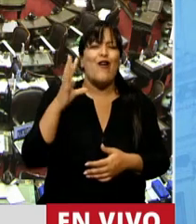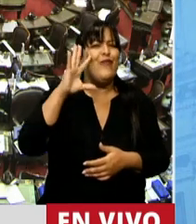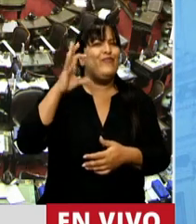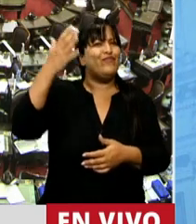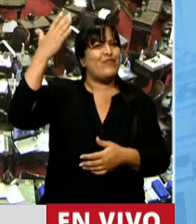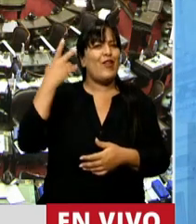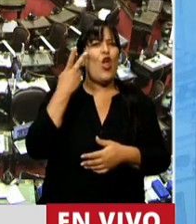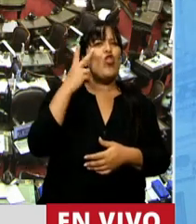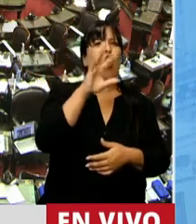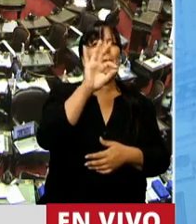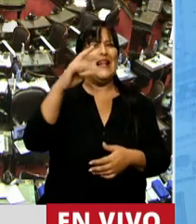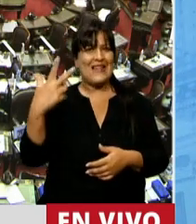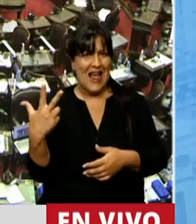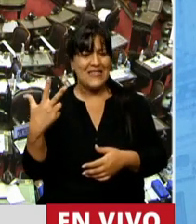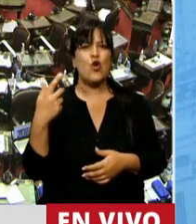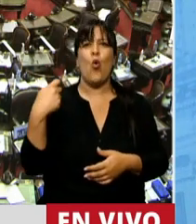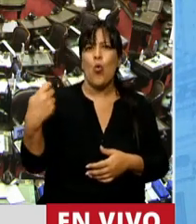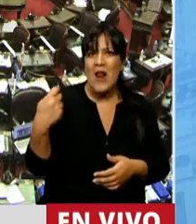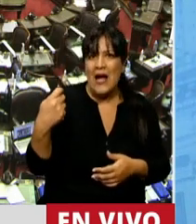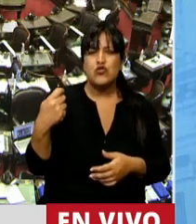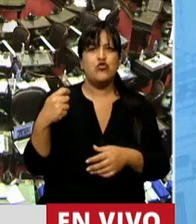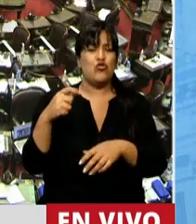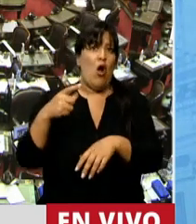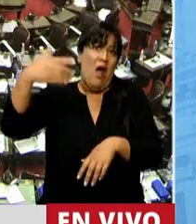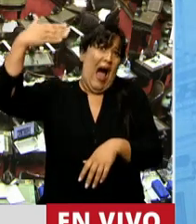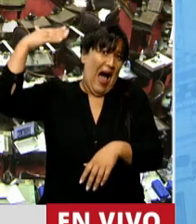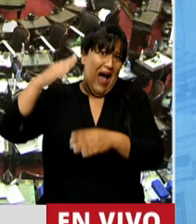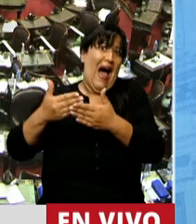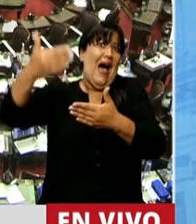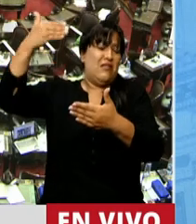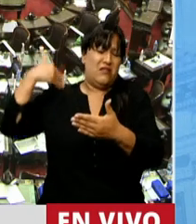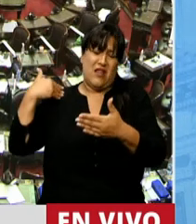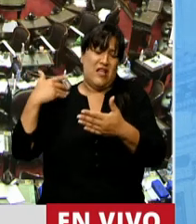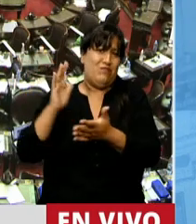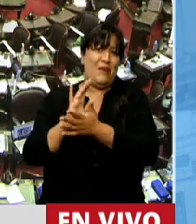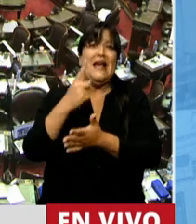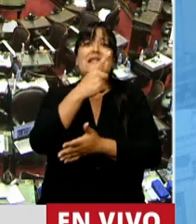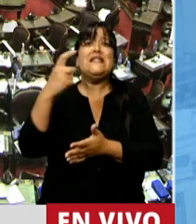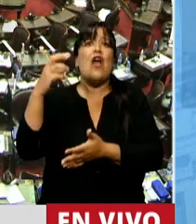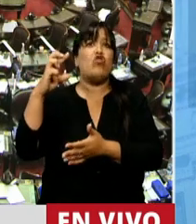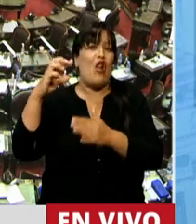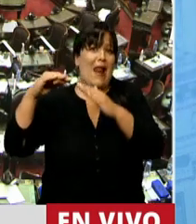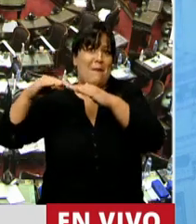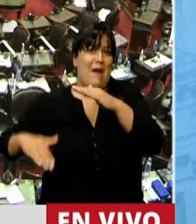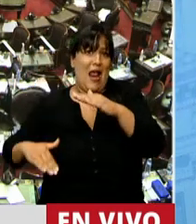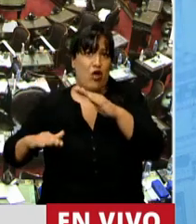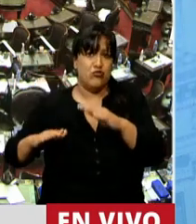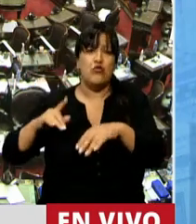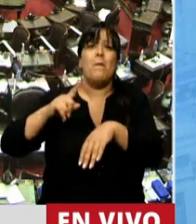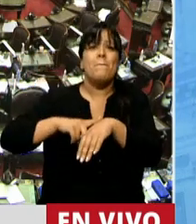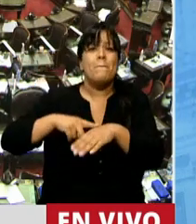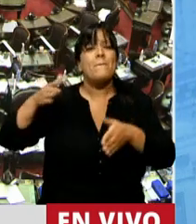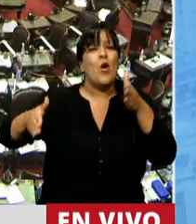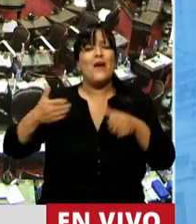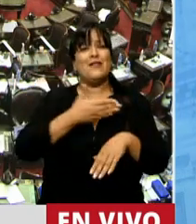el 2003 las jubilaciones congeladas durante años eran de menos de 100 dólares. Fue durante el ciclo político de